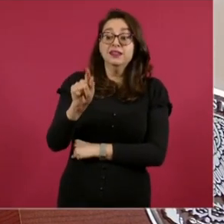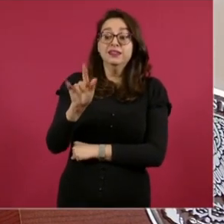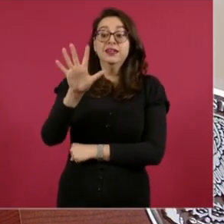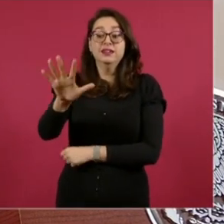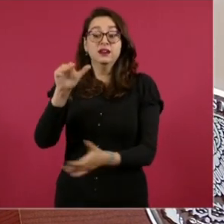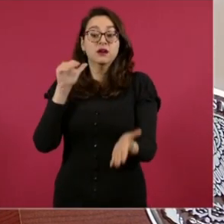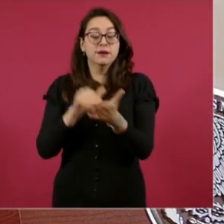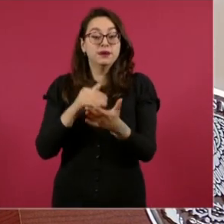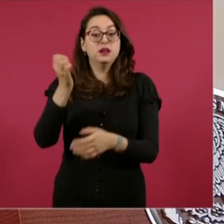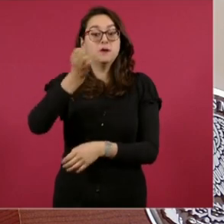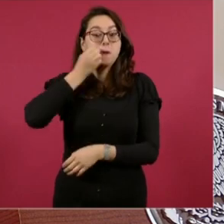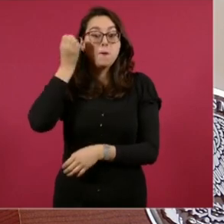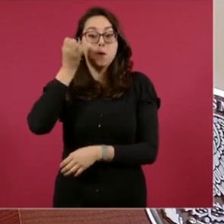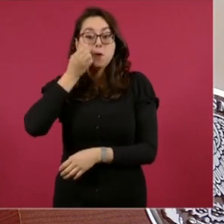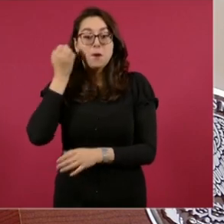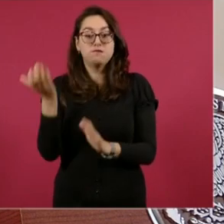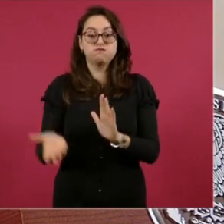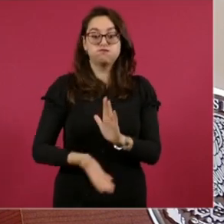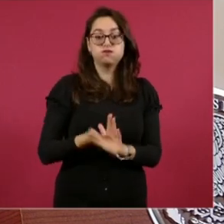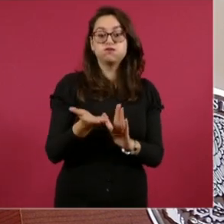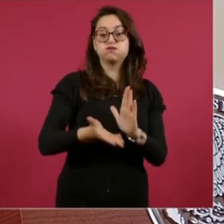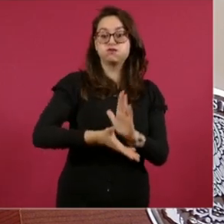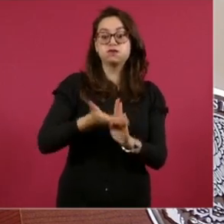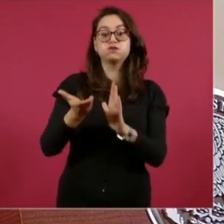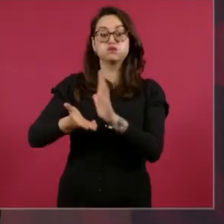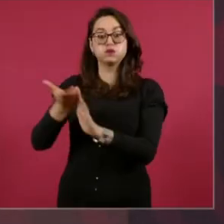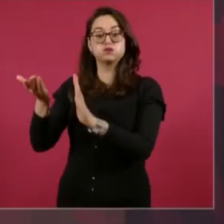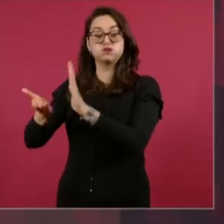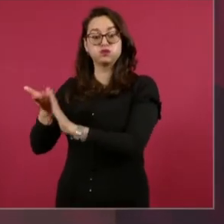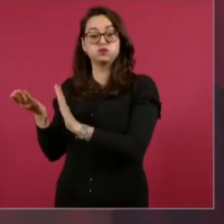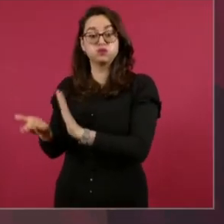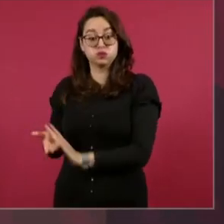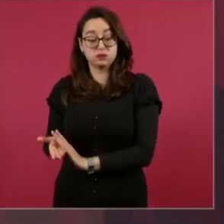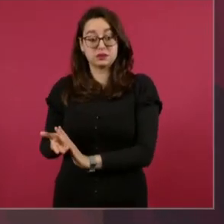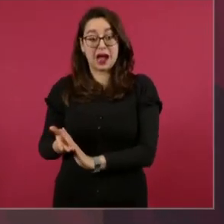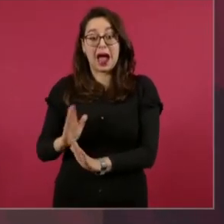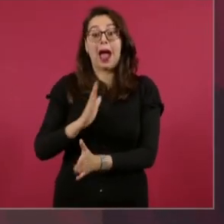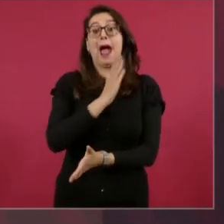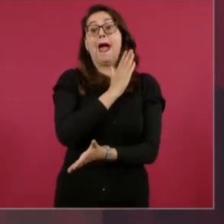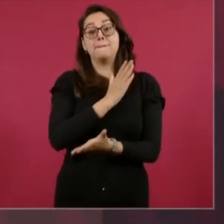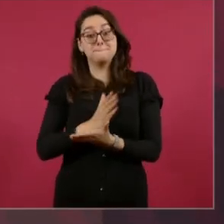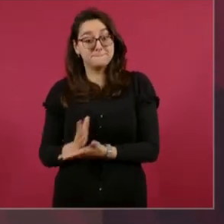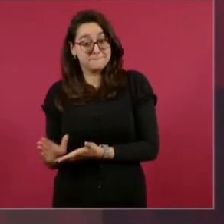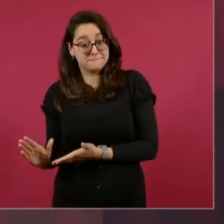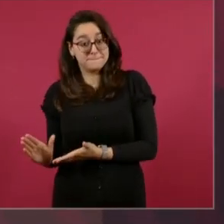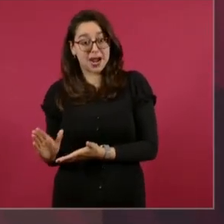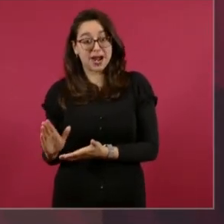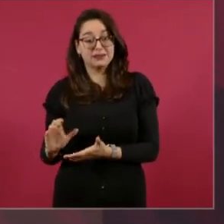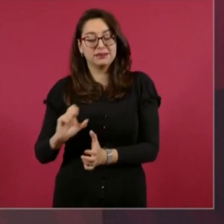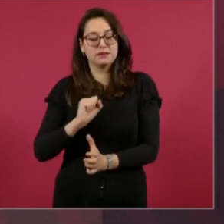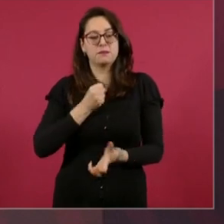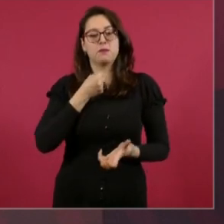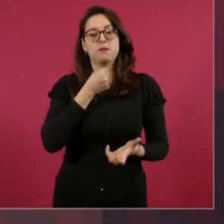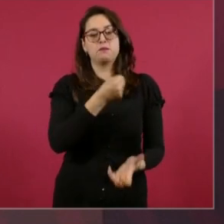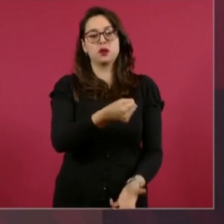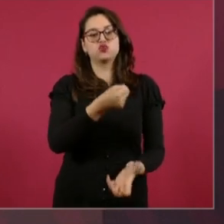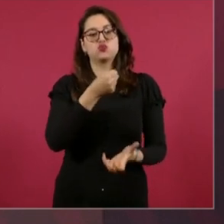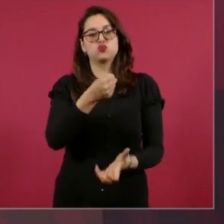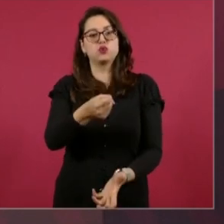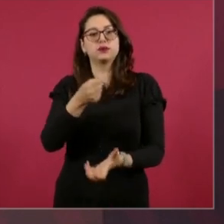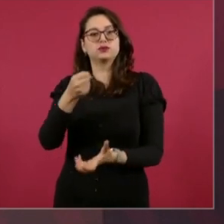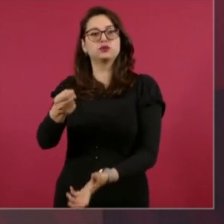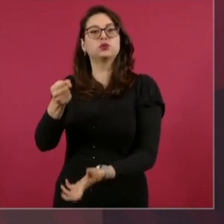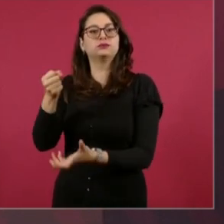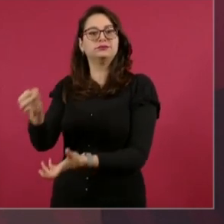175,000. Les vamos a dejar a las 175,000 escuelas su presupuesto para